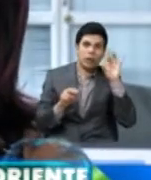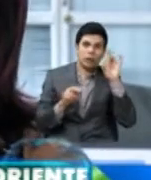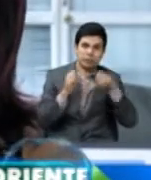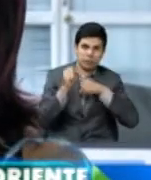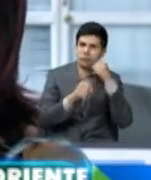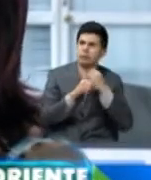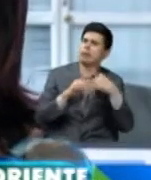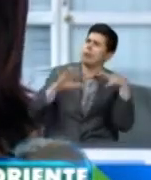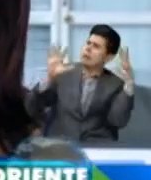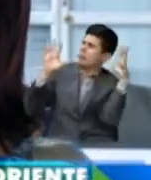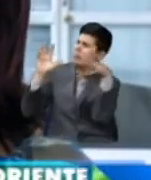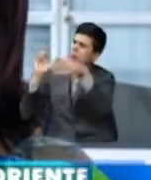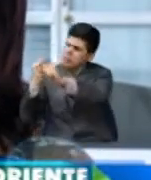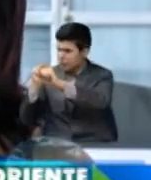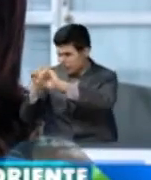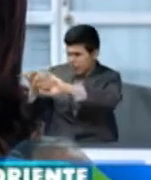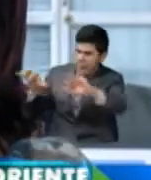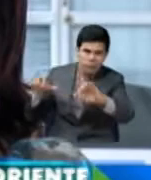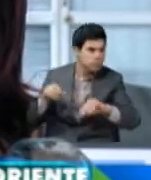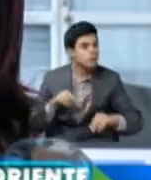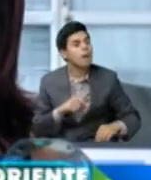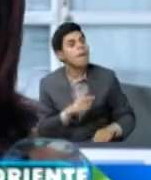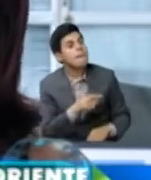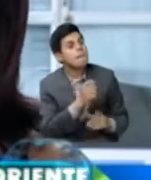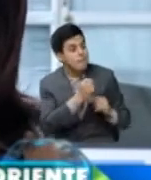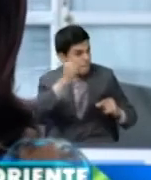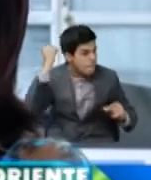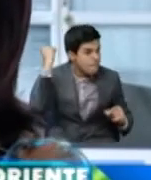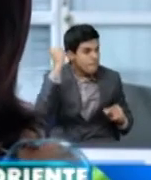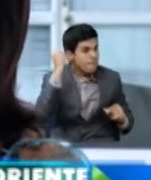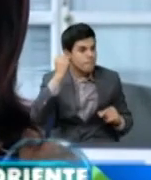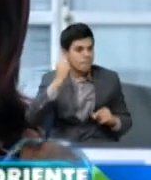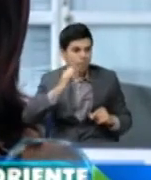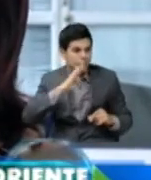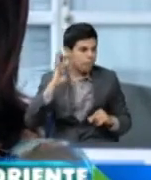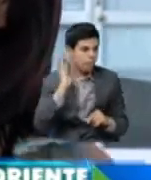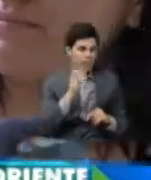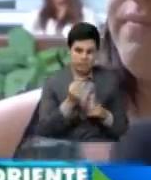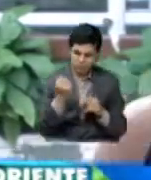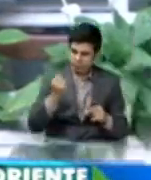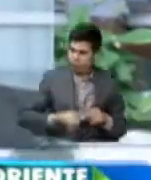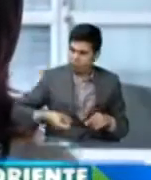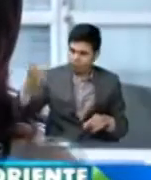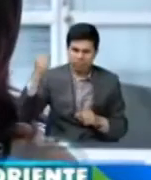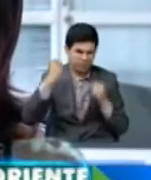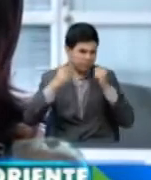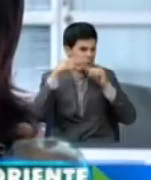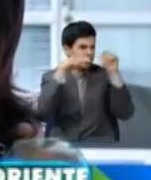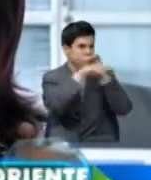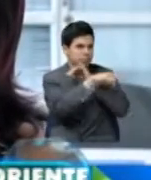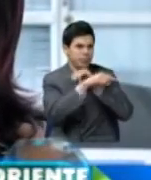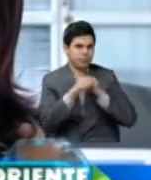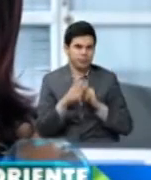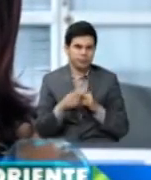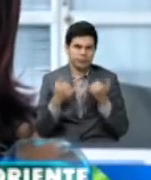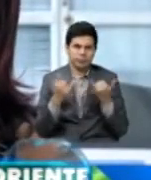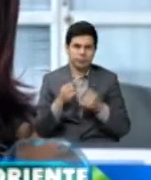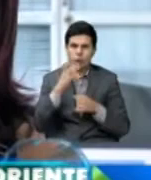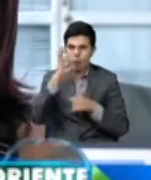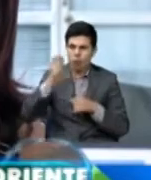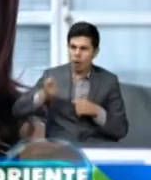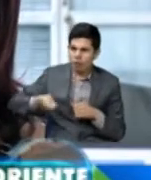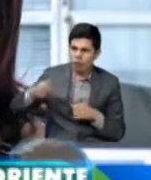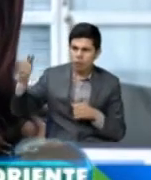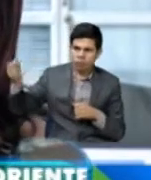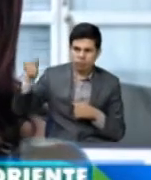defenderla, él simplemente la amenazó y salió corriendo y botó el cuchillo y salió y se fue. Pues hasta ahora se ha contratado un abogado y